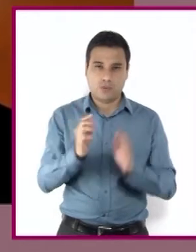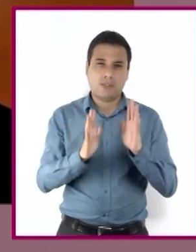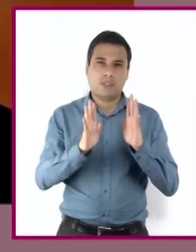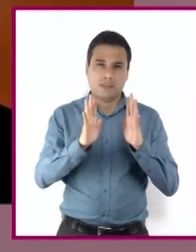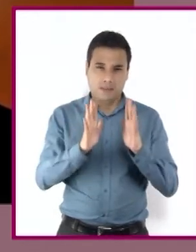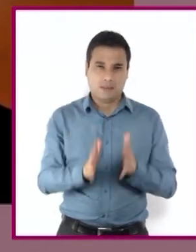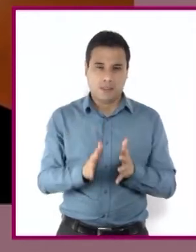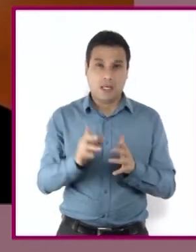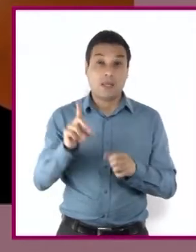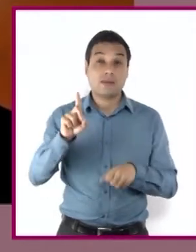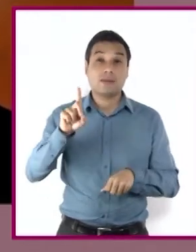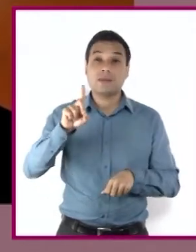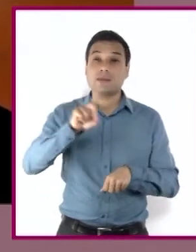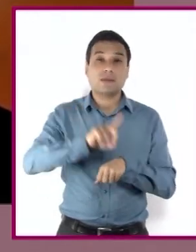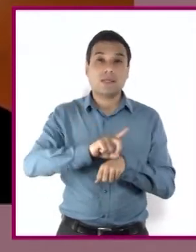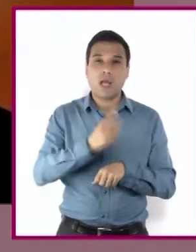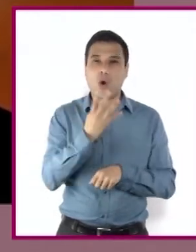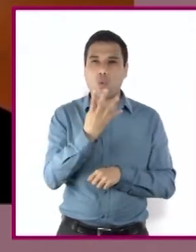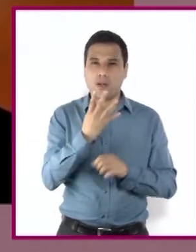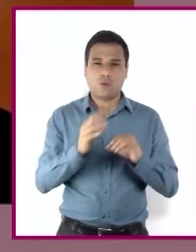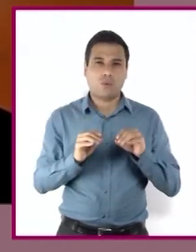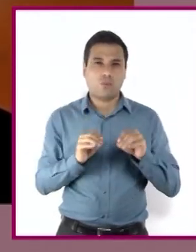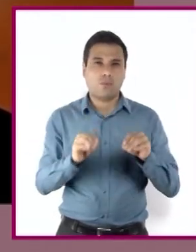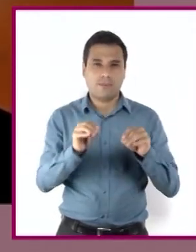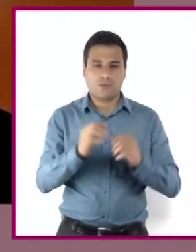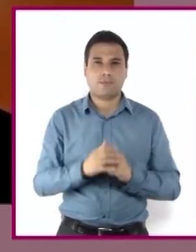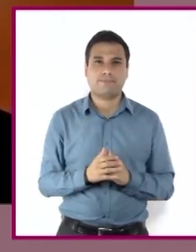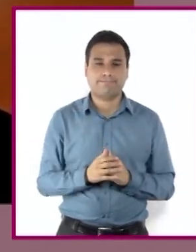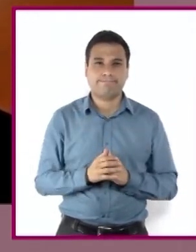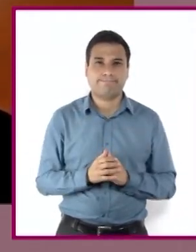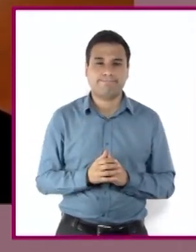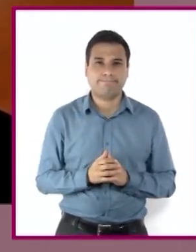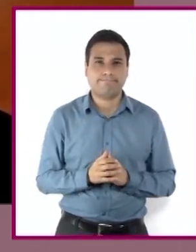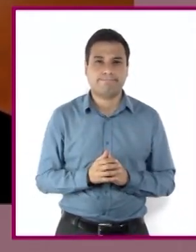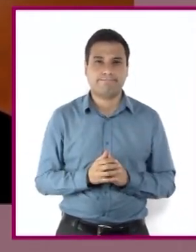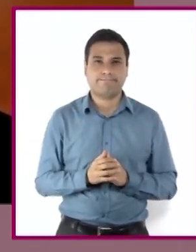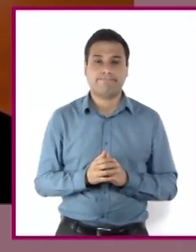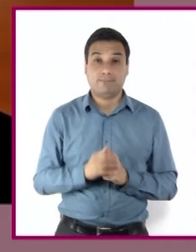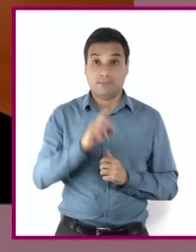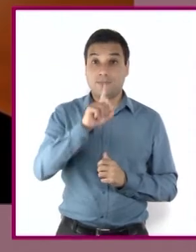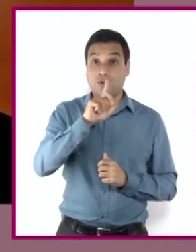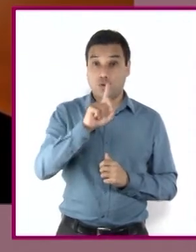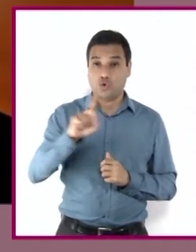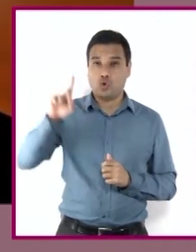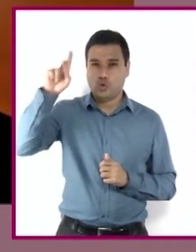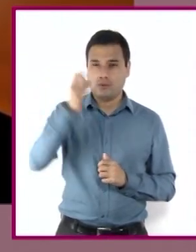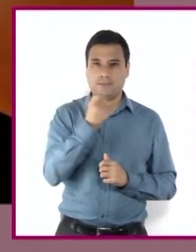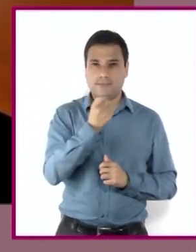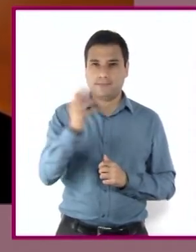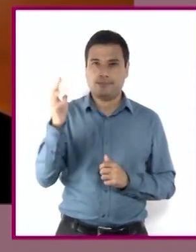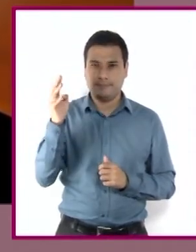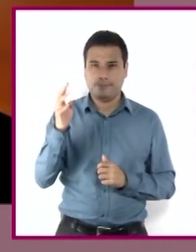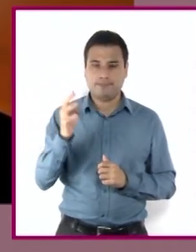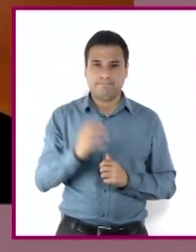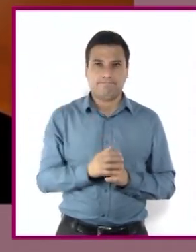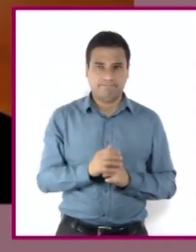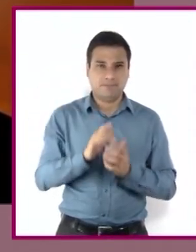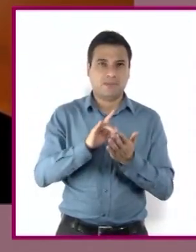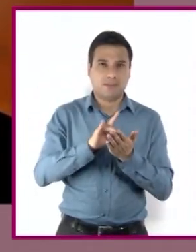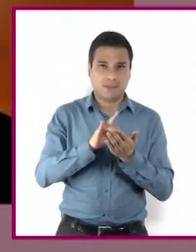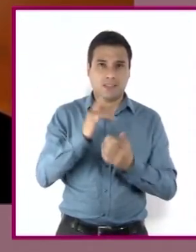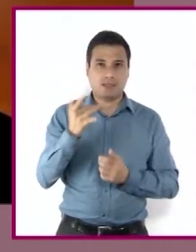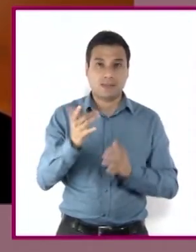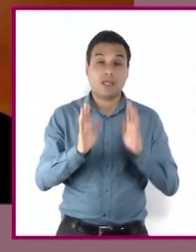Nahui Olin, 4 movimiento, y gracias al sacrificio de los dioses, el viento comenzó